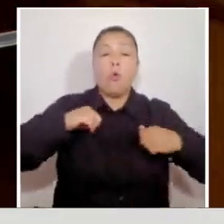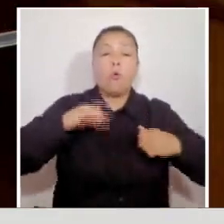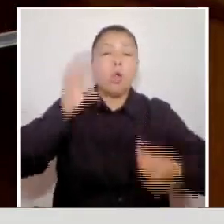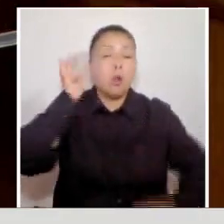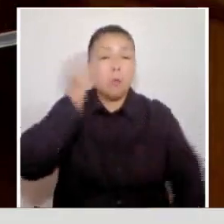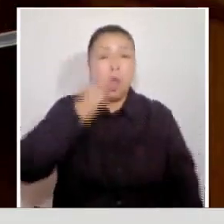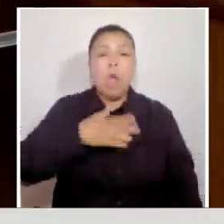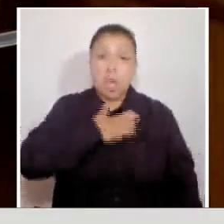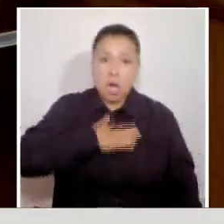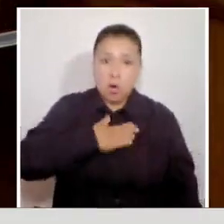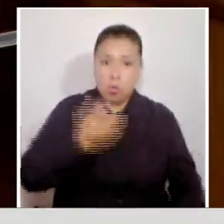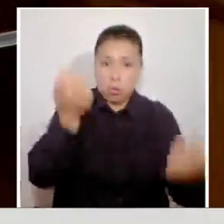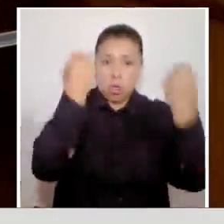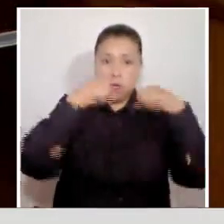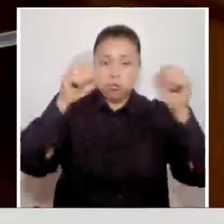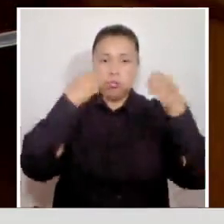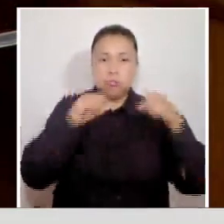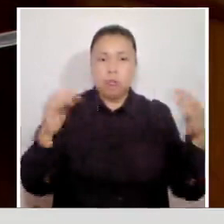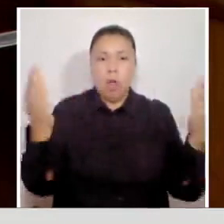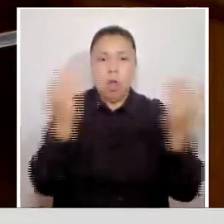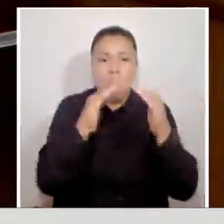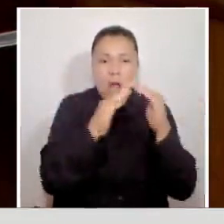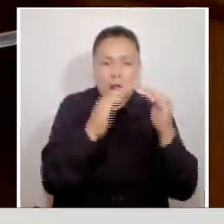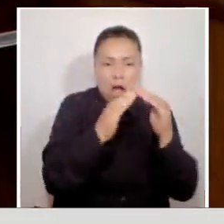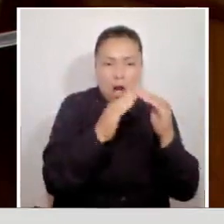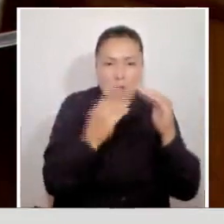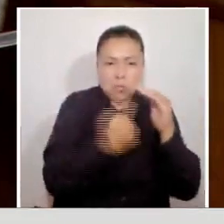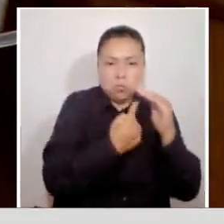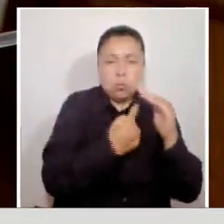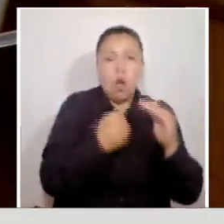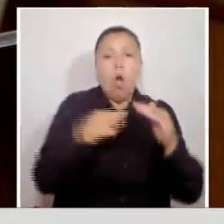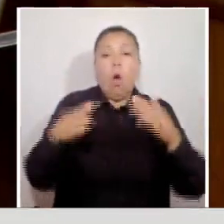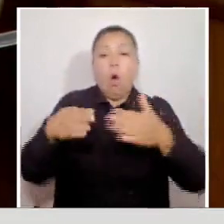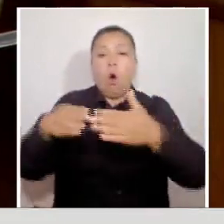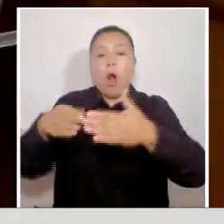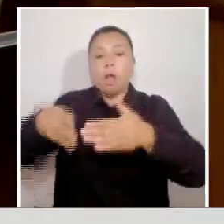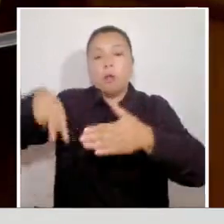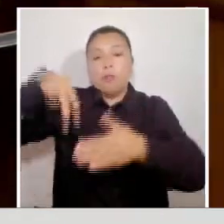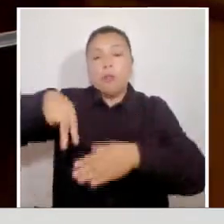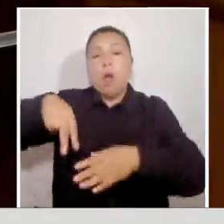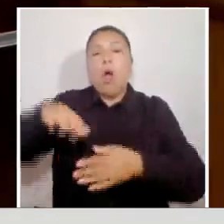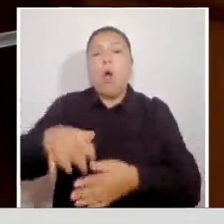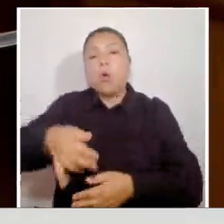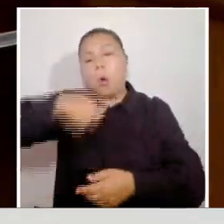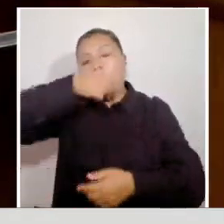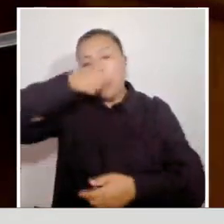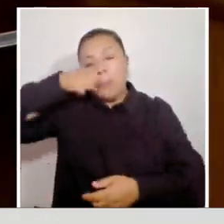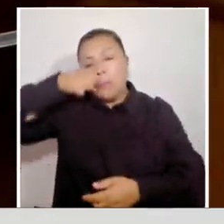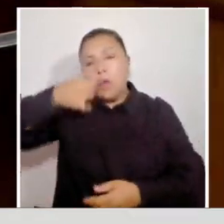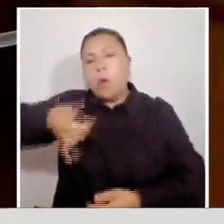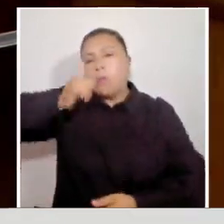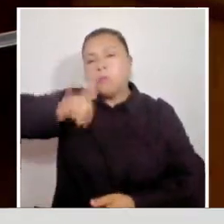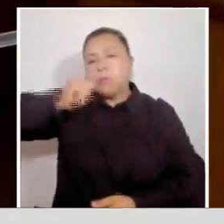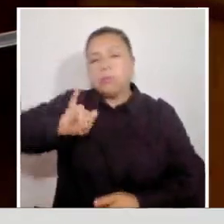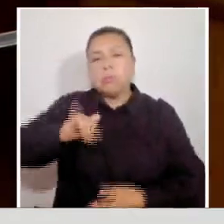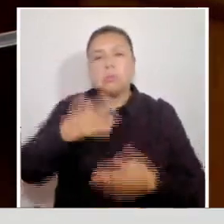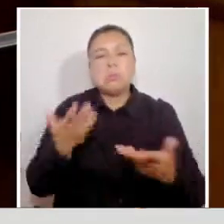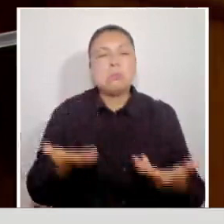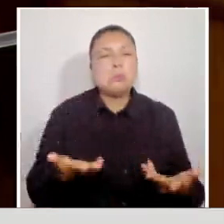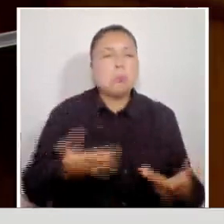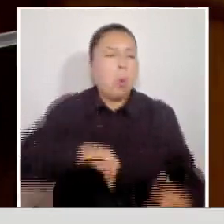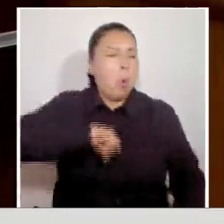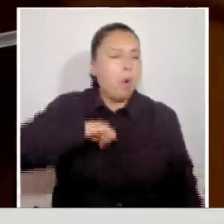deportes encerrados en sus casas o parado en la esquina o consumiendo droga o consumiendo alcohol Entonces yo también